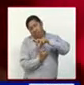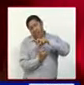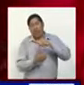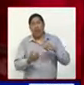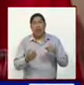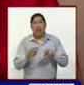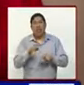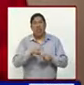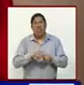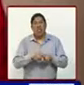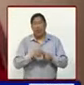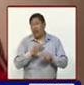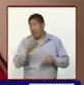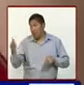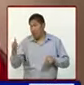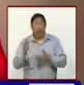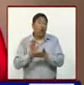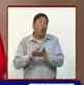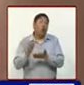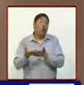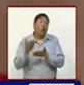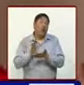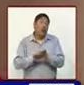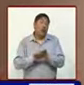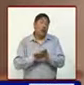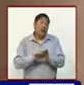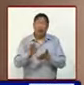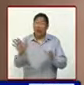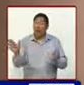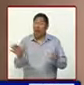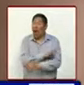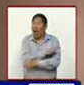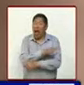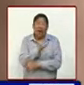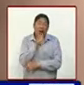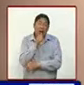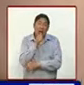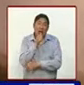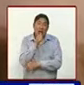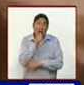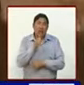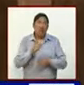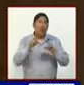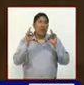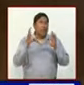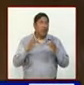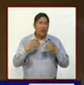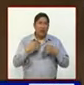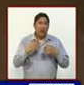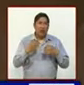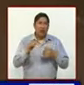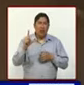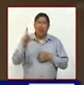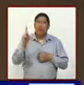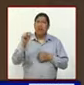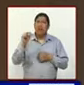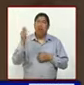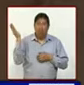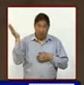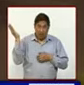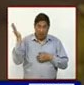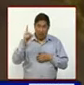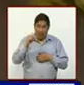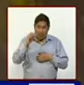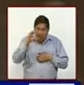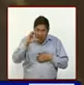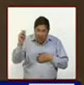salvar. El cuarto de lado era la cocina, que también ha quedado llena de agua. Aproximadamente todavía se tiene unos 20 centímetros de